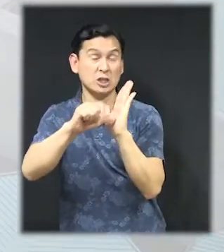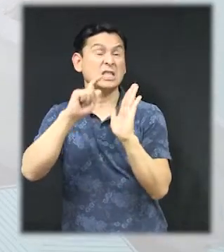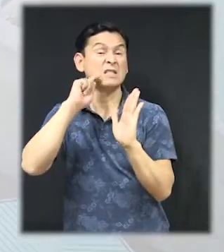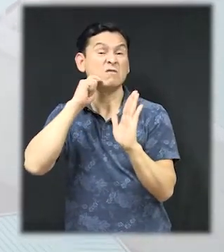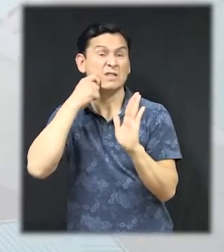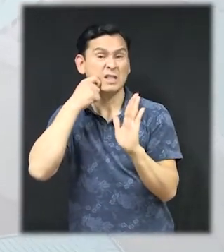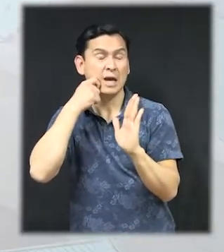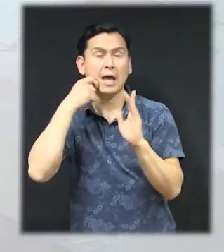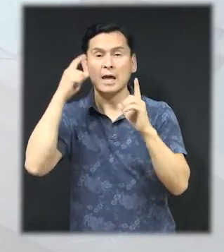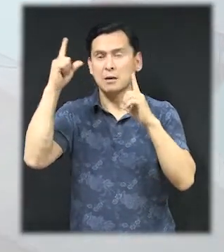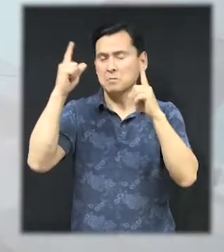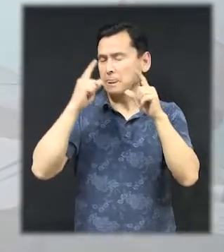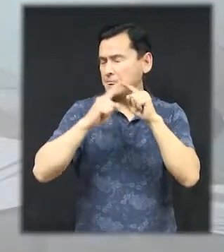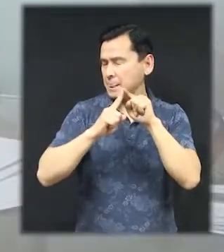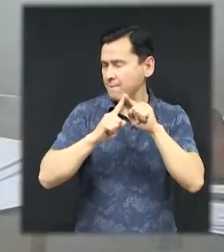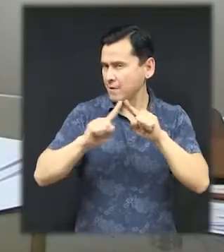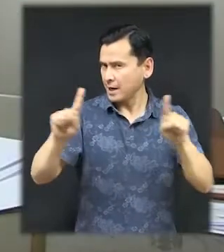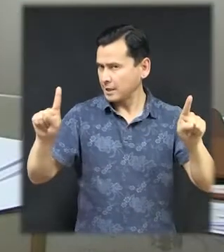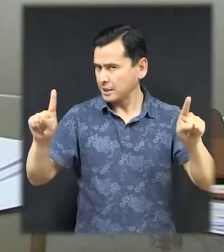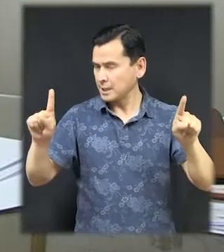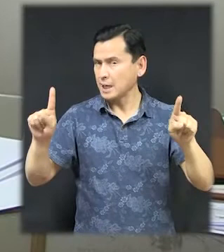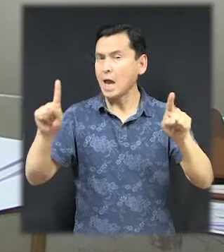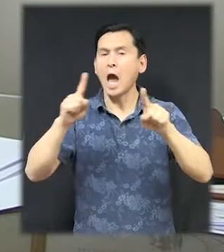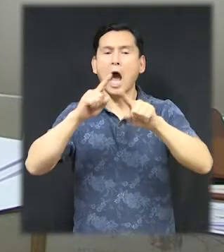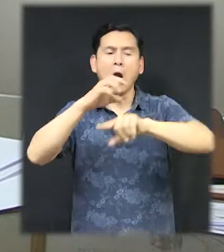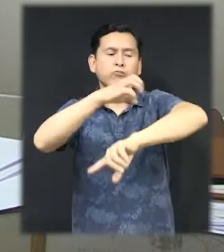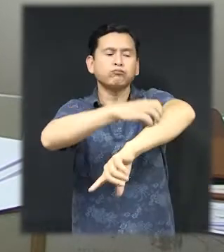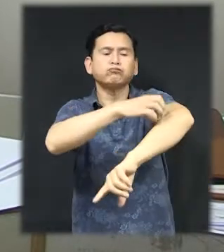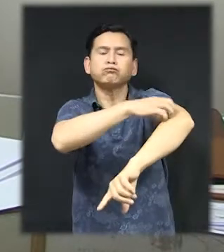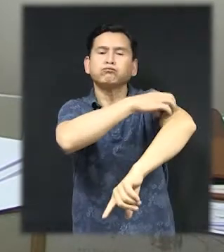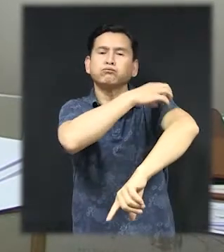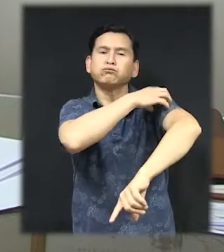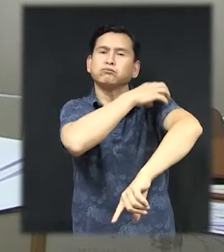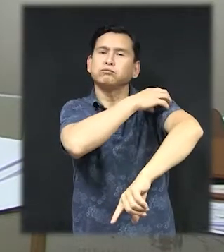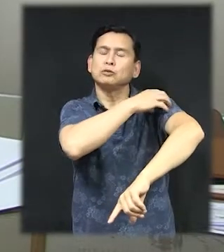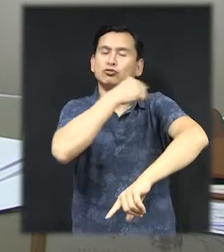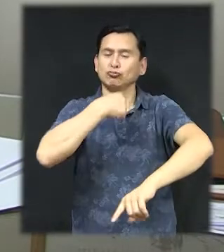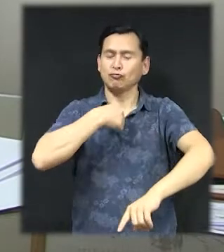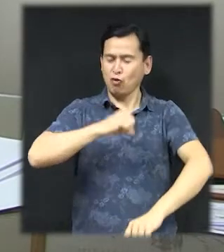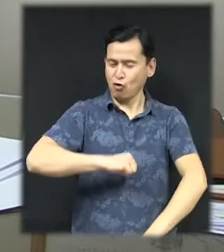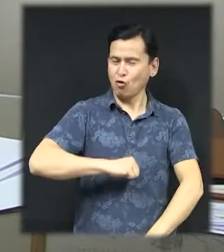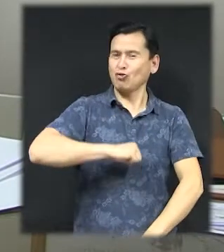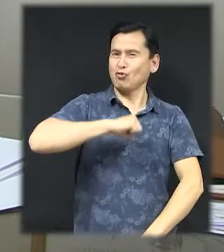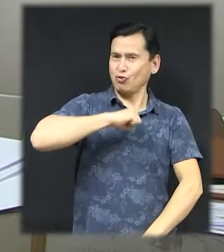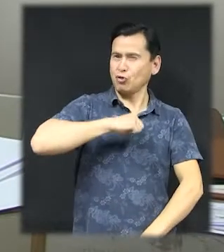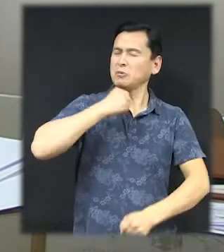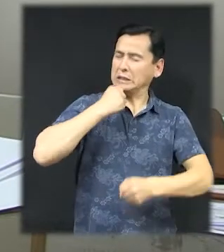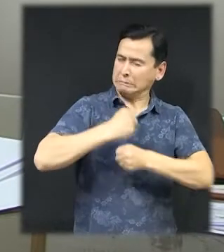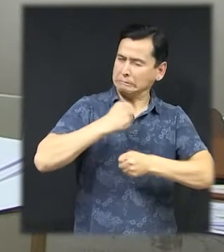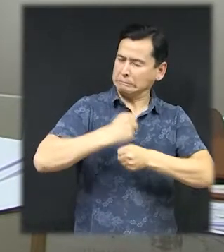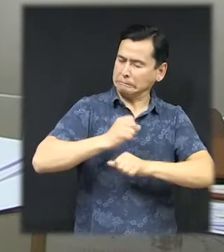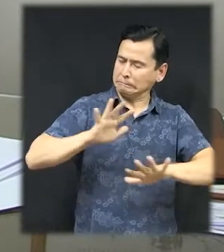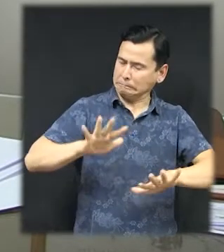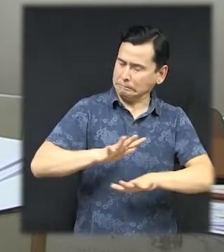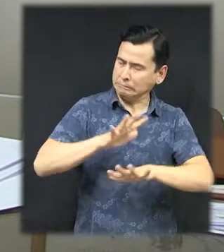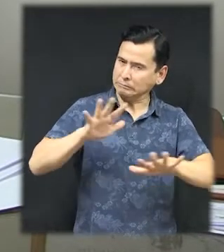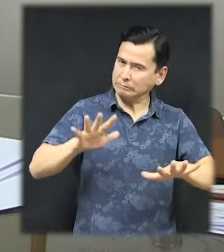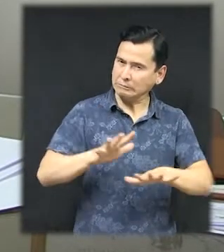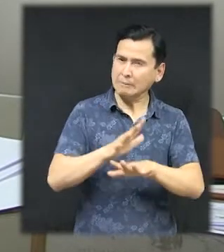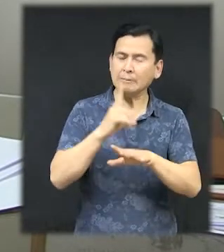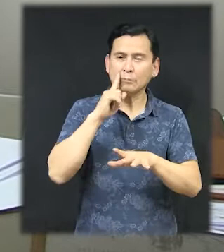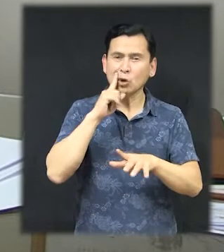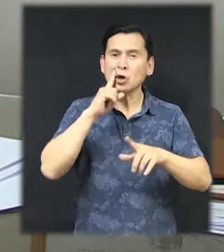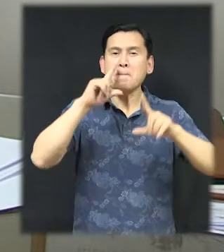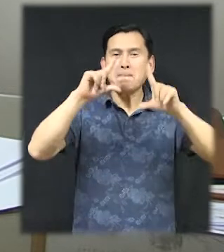espera quirúrgica tiene una expresión muy distinta a lo que es el resto del país, y digo con mucho orgullo eso